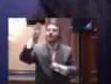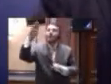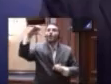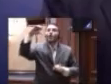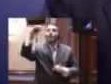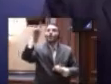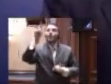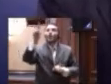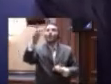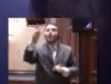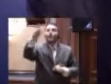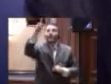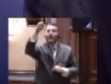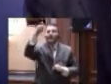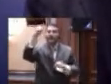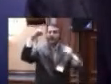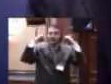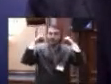¿Qué es hoy la revolución?